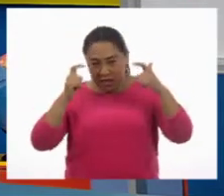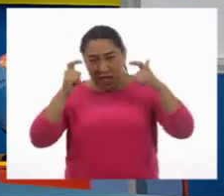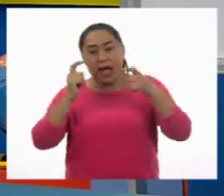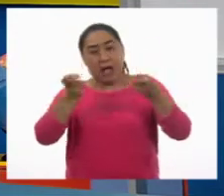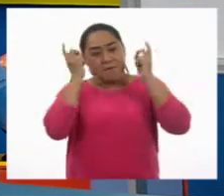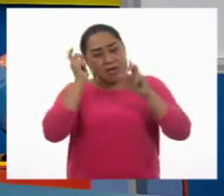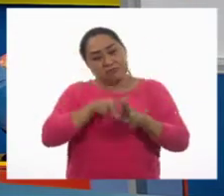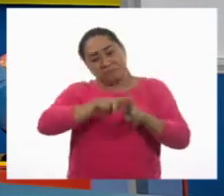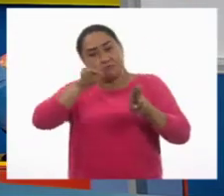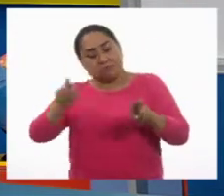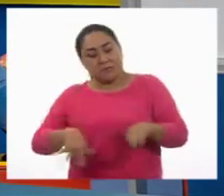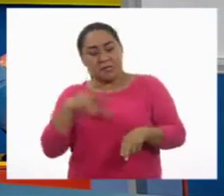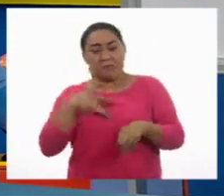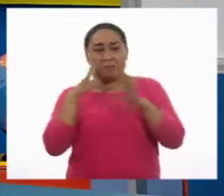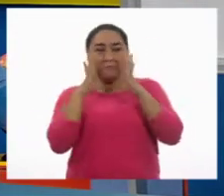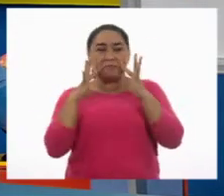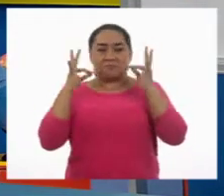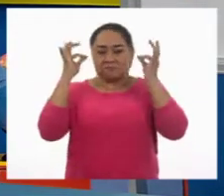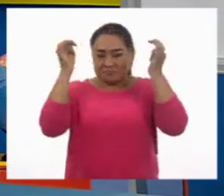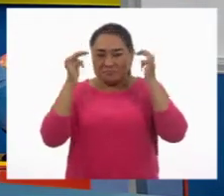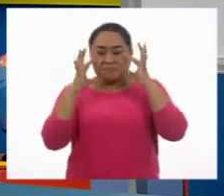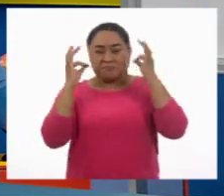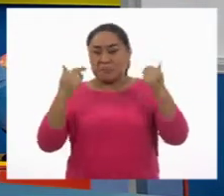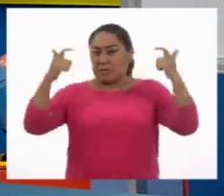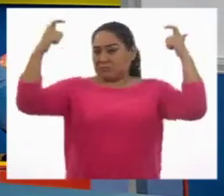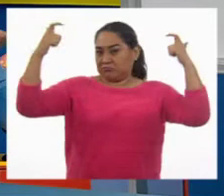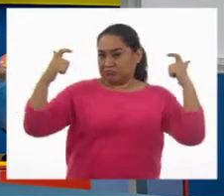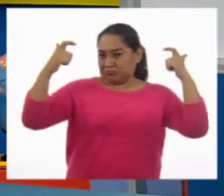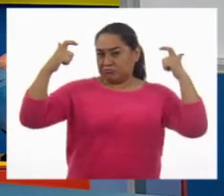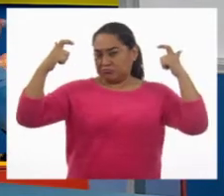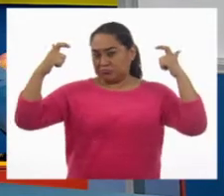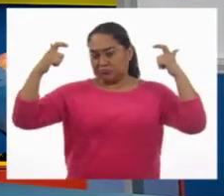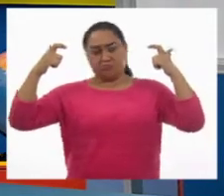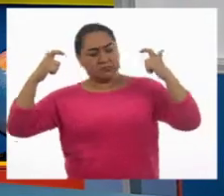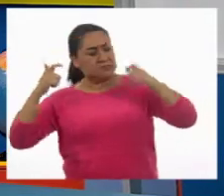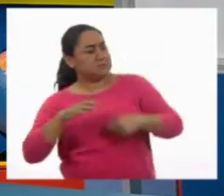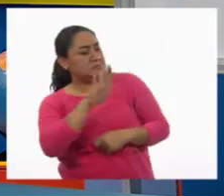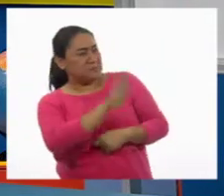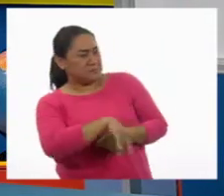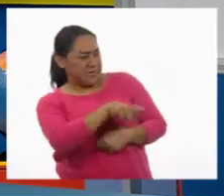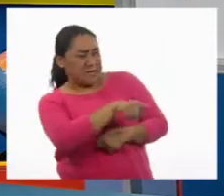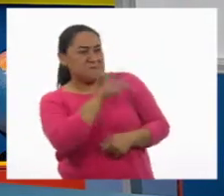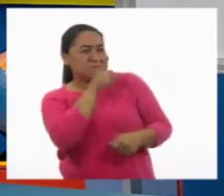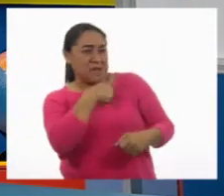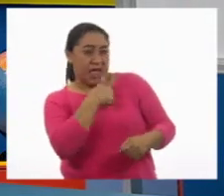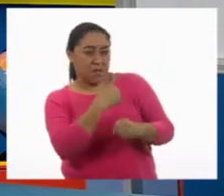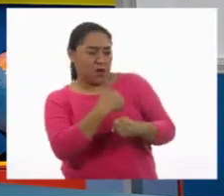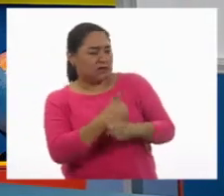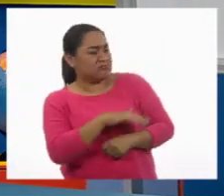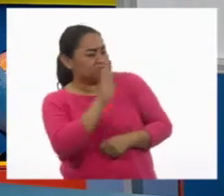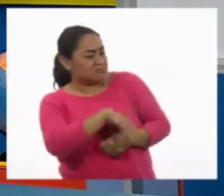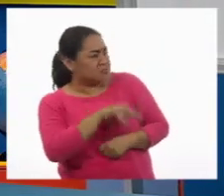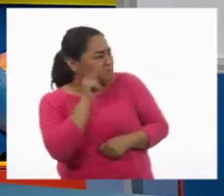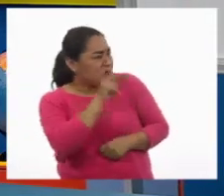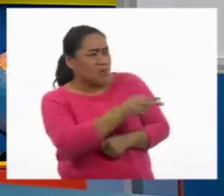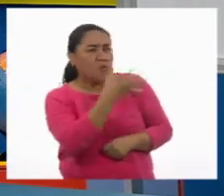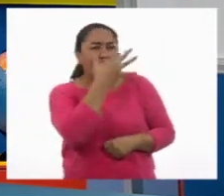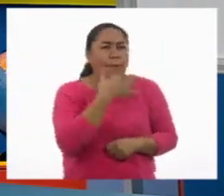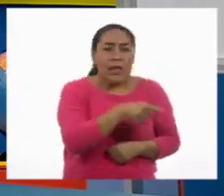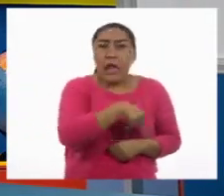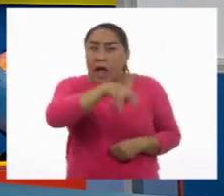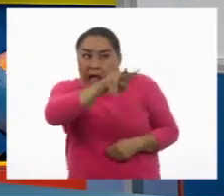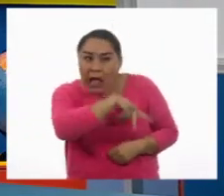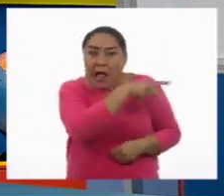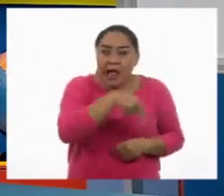alisó los bigotes y se acomodó el sombrerote y le dijo al papá de mi abuela, don Ramiro, anda usted muy flaco porque corre de arriba